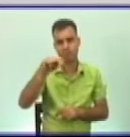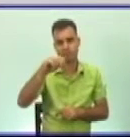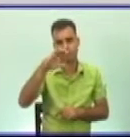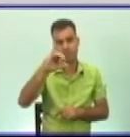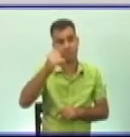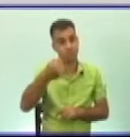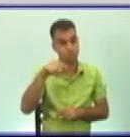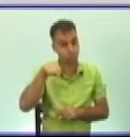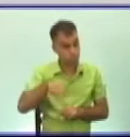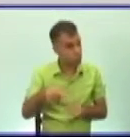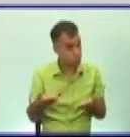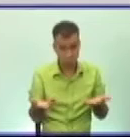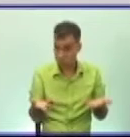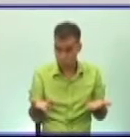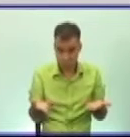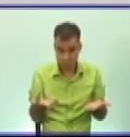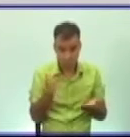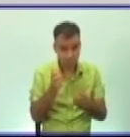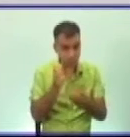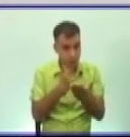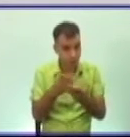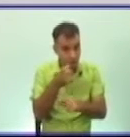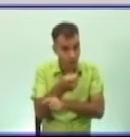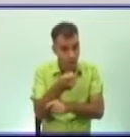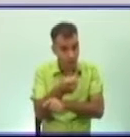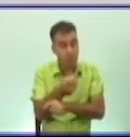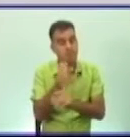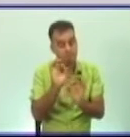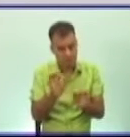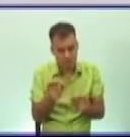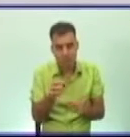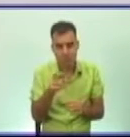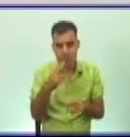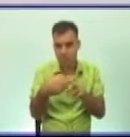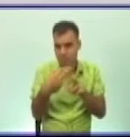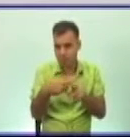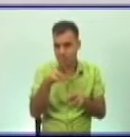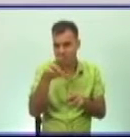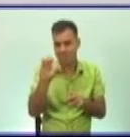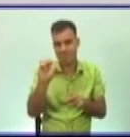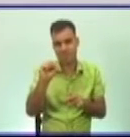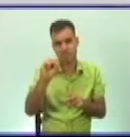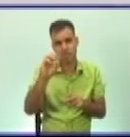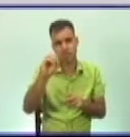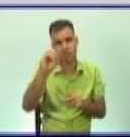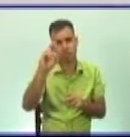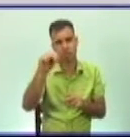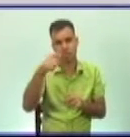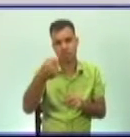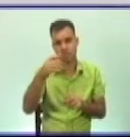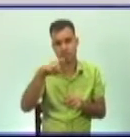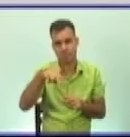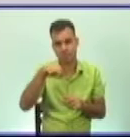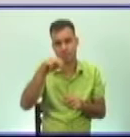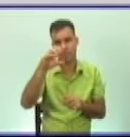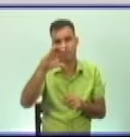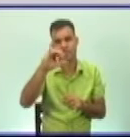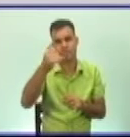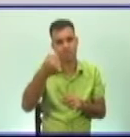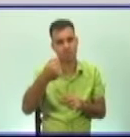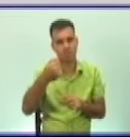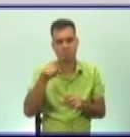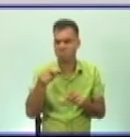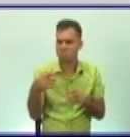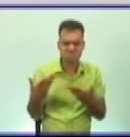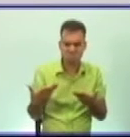clase de hoy hemos hablado de este fenómeno de la resonancia. ¿Cuándo ocurre la resonancia? Cuando la amplitud de las